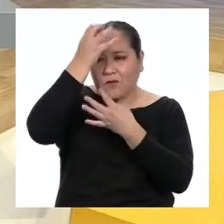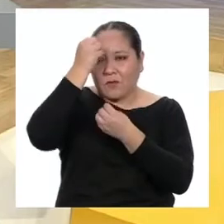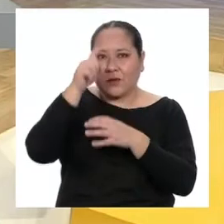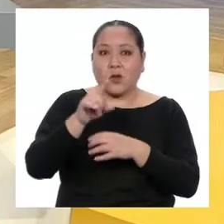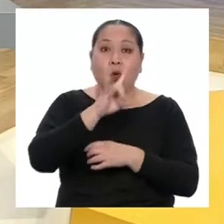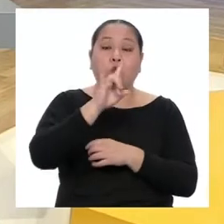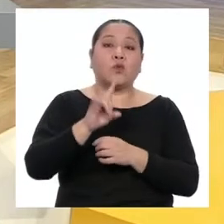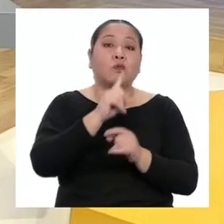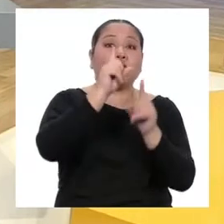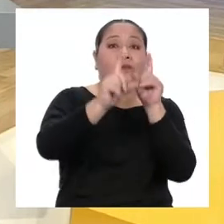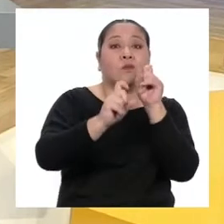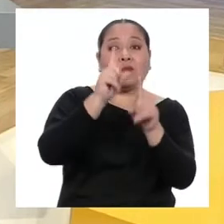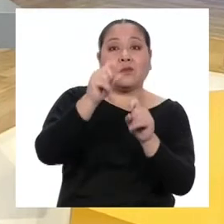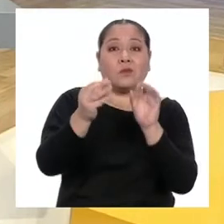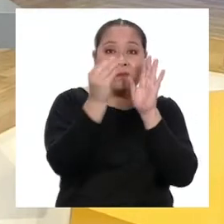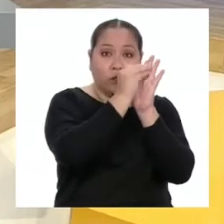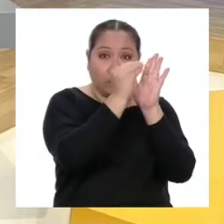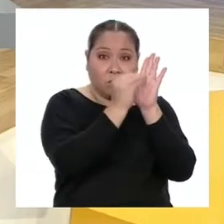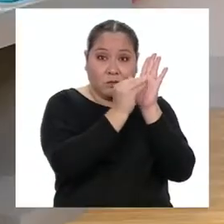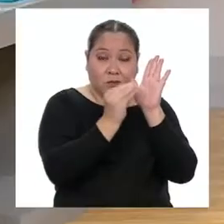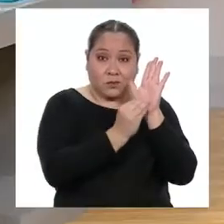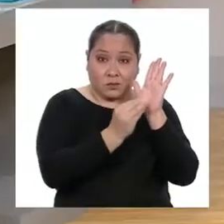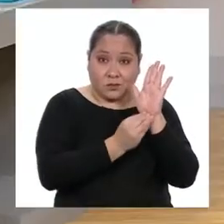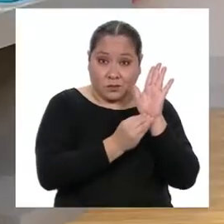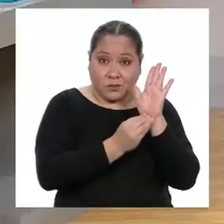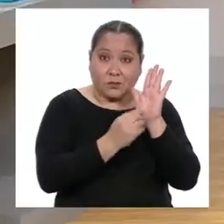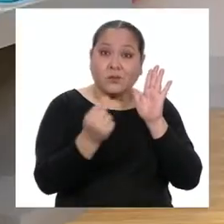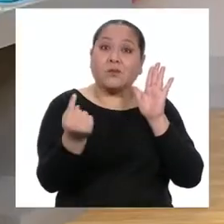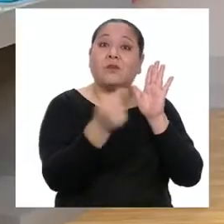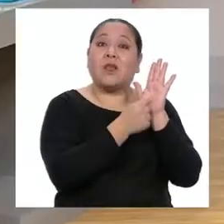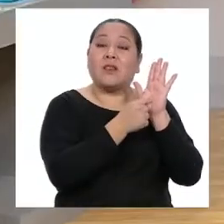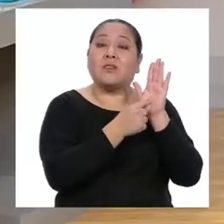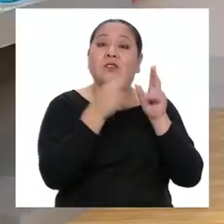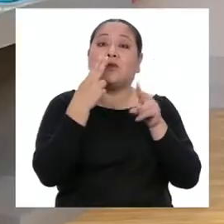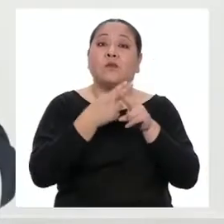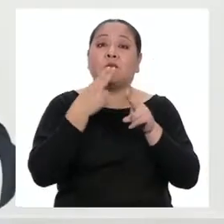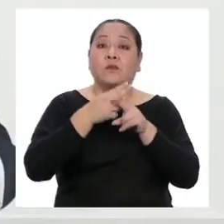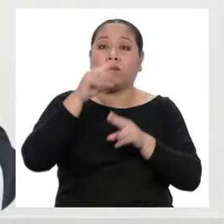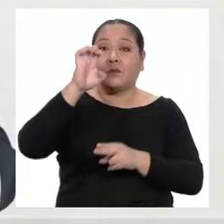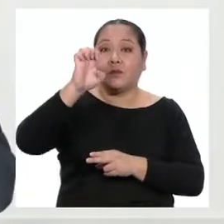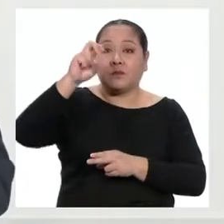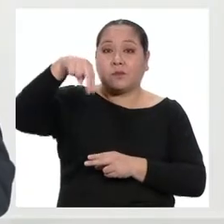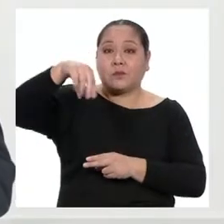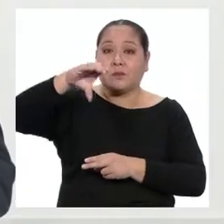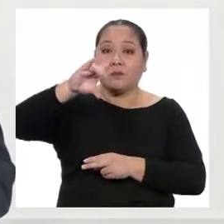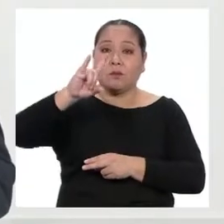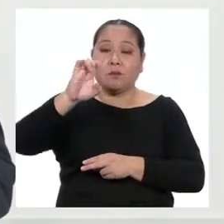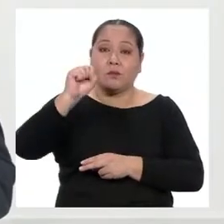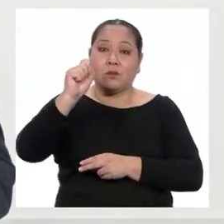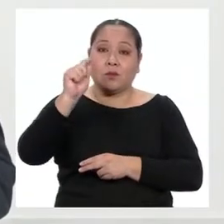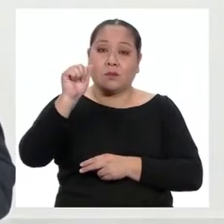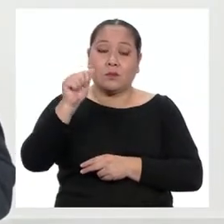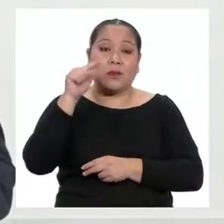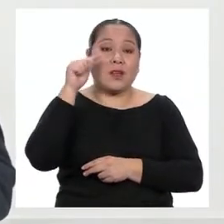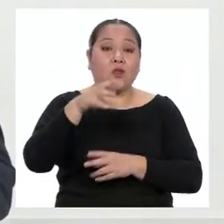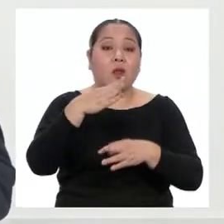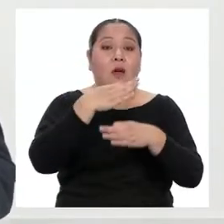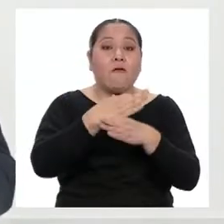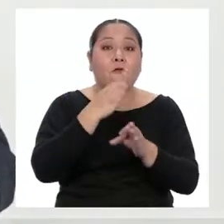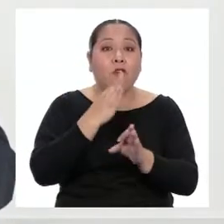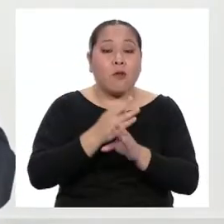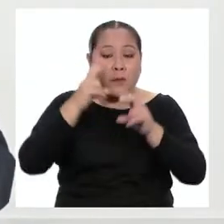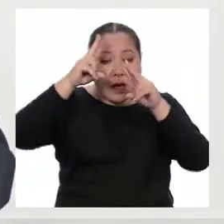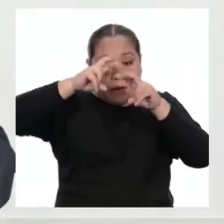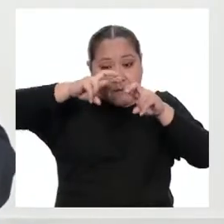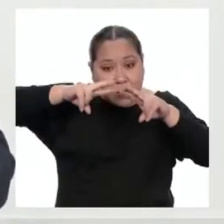las preguntas que hemos planteado. ¿A esto se le llama encuesta? Una encuesta es una técnica de